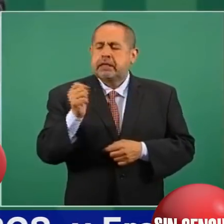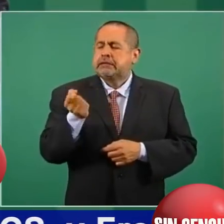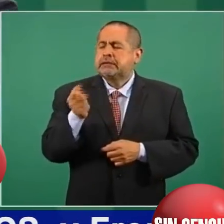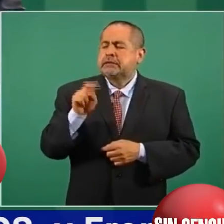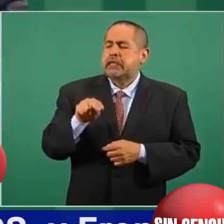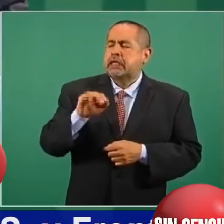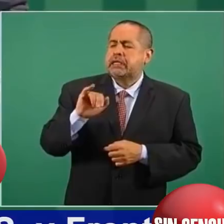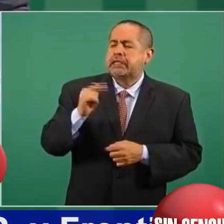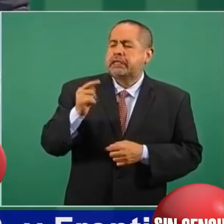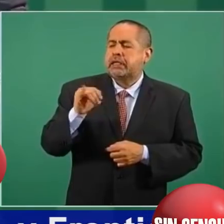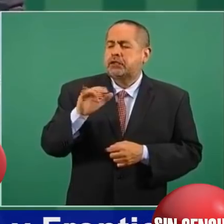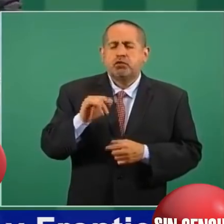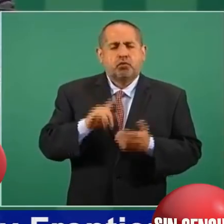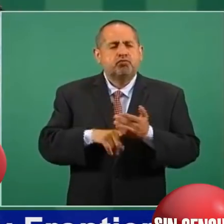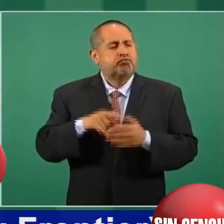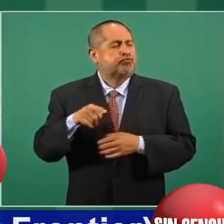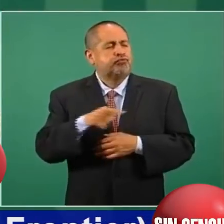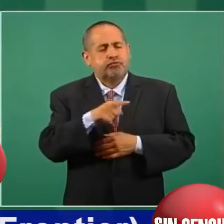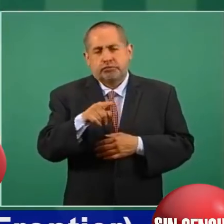Iba yo